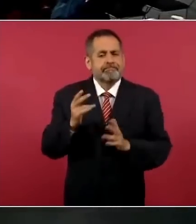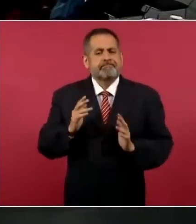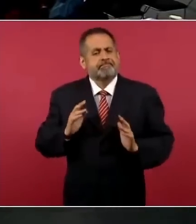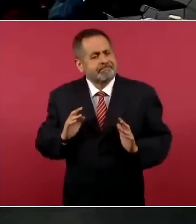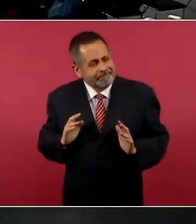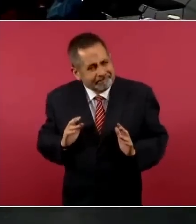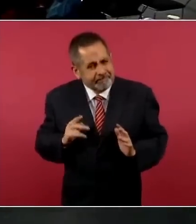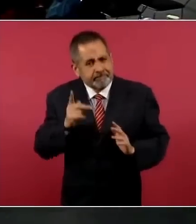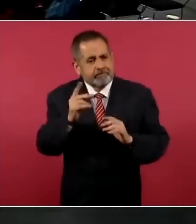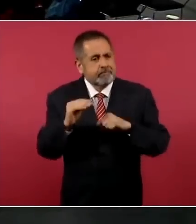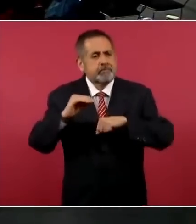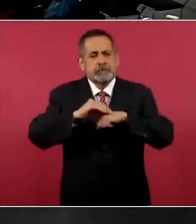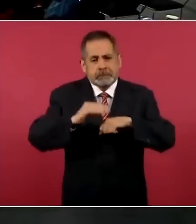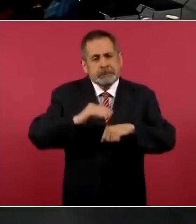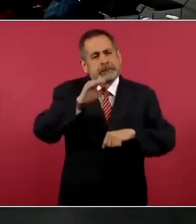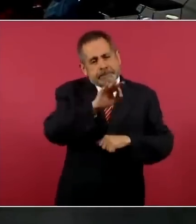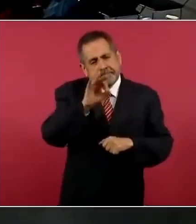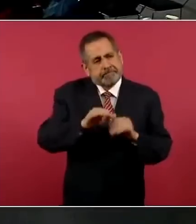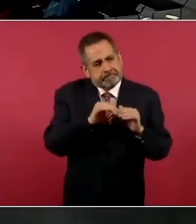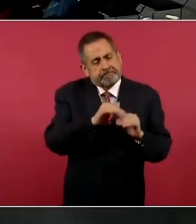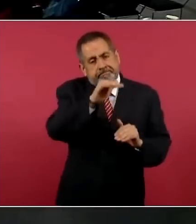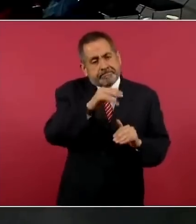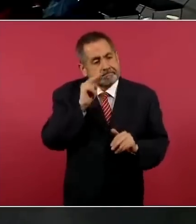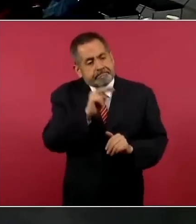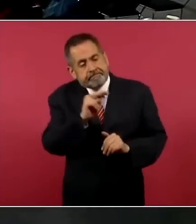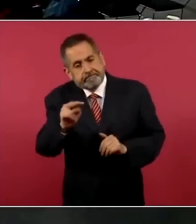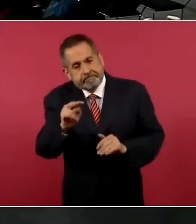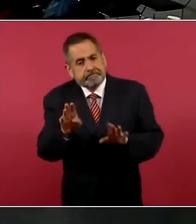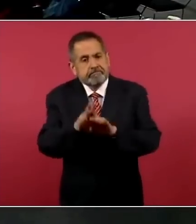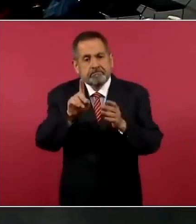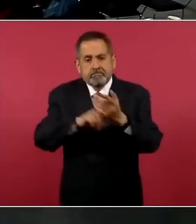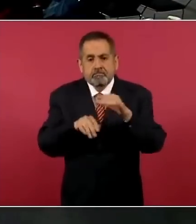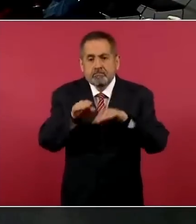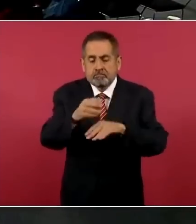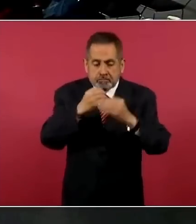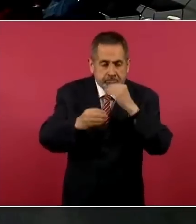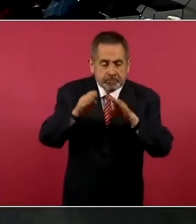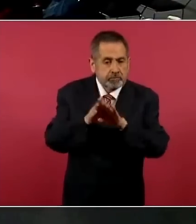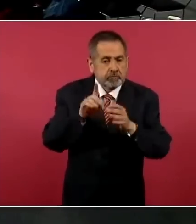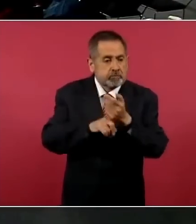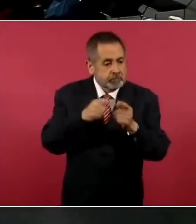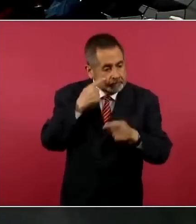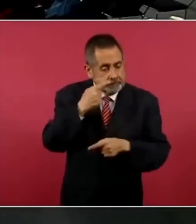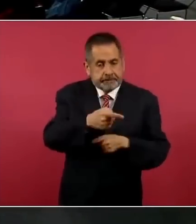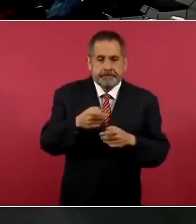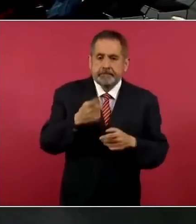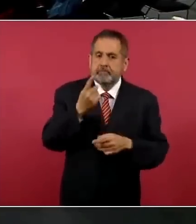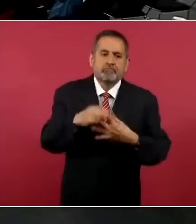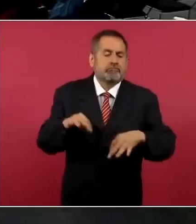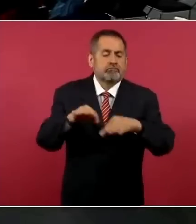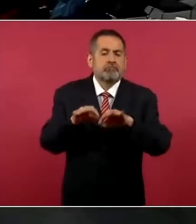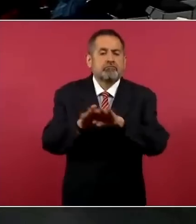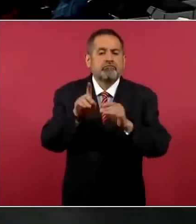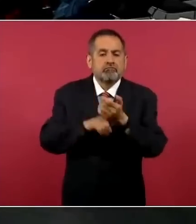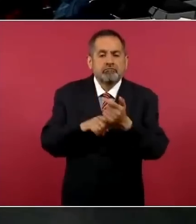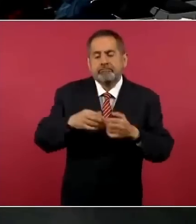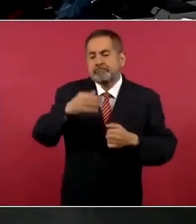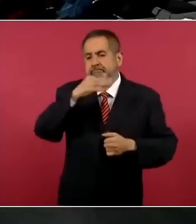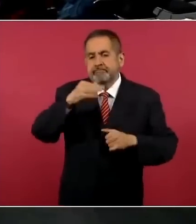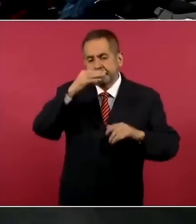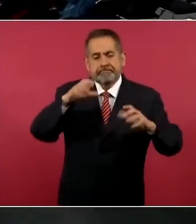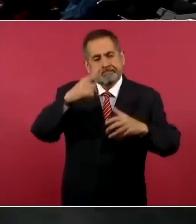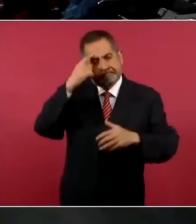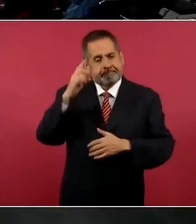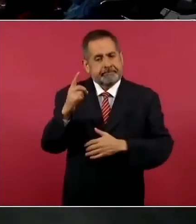pues va a haber un aumento en tasas. Esto lo estamos viendo repercutido en los alimentos y concretamente, pues lo más importante ahorita, que son las fiestas